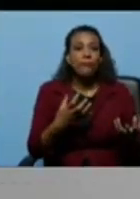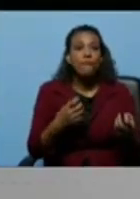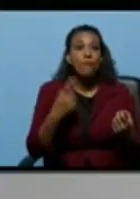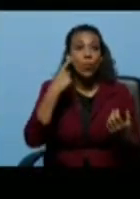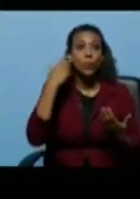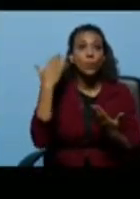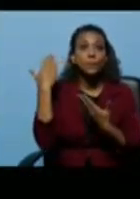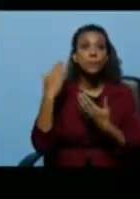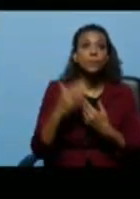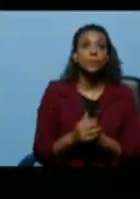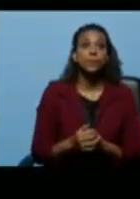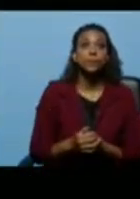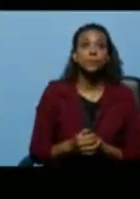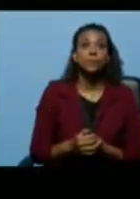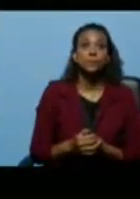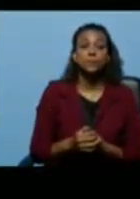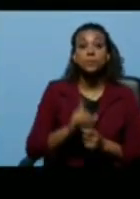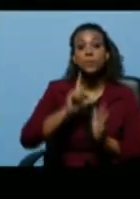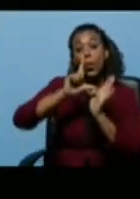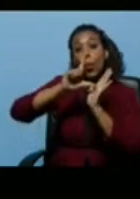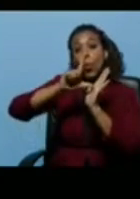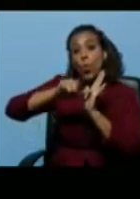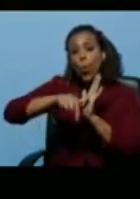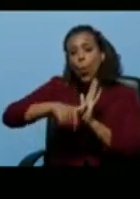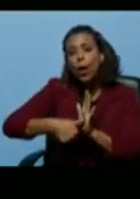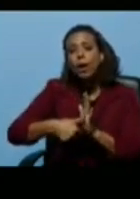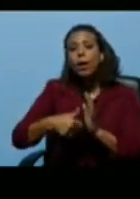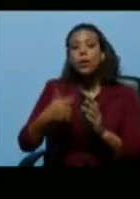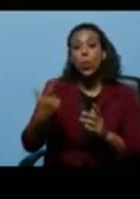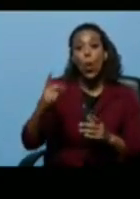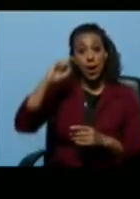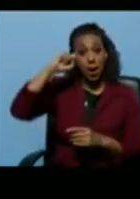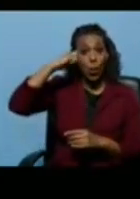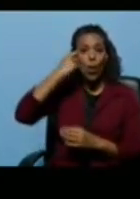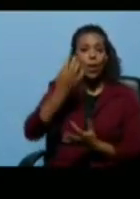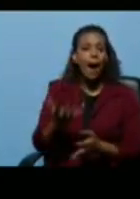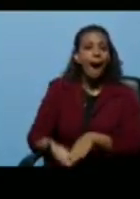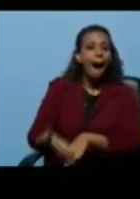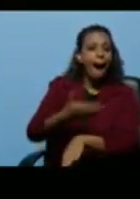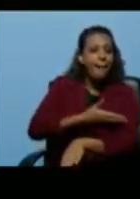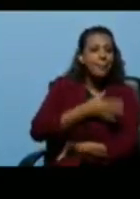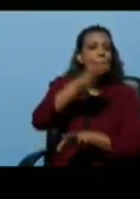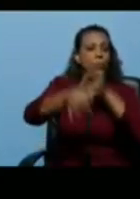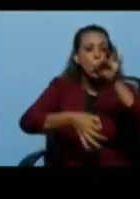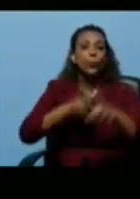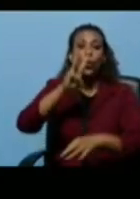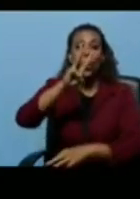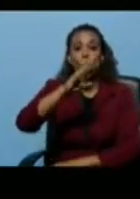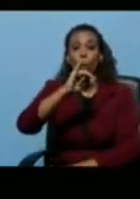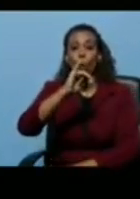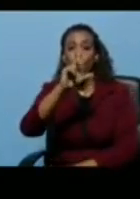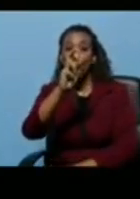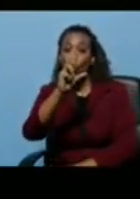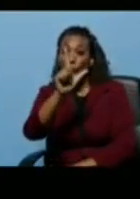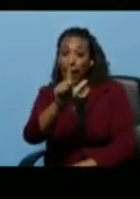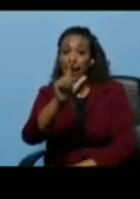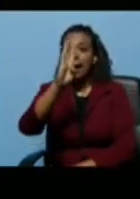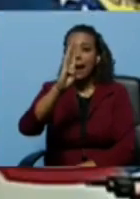de ese grupo. Y luego, recuerdan que les mencioné a Wilber Joseph